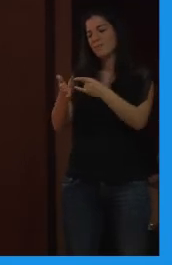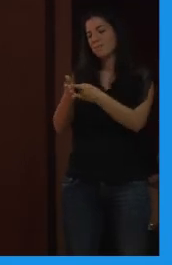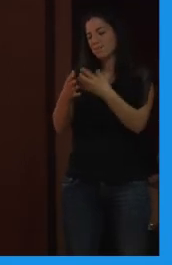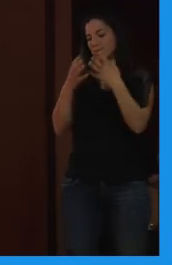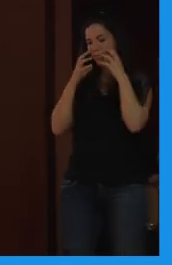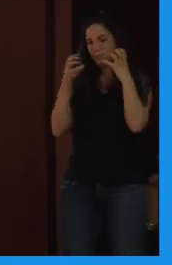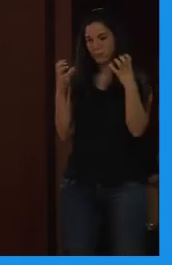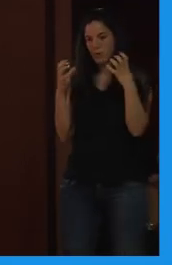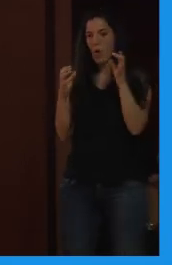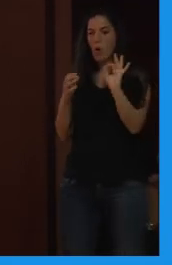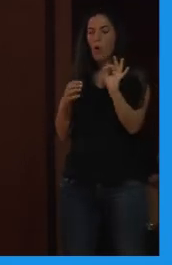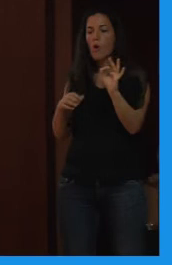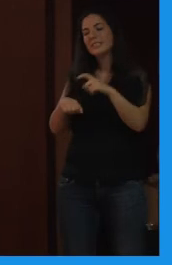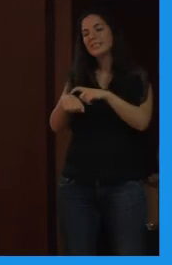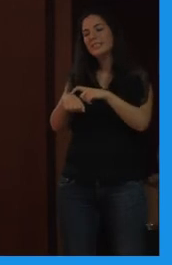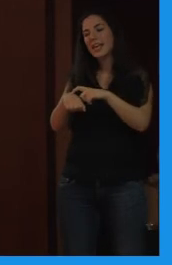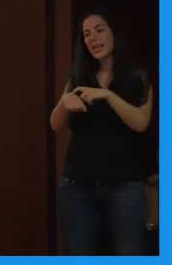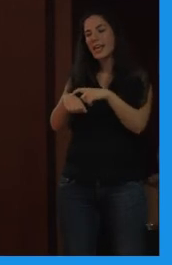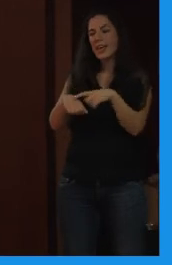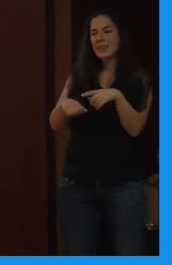una diabetes tipo 2.